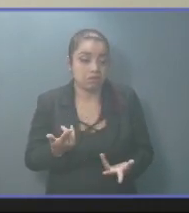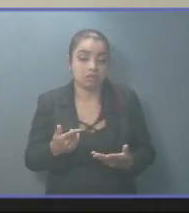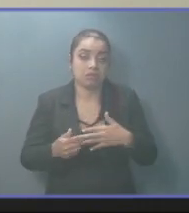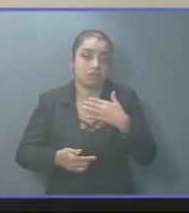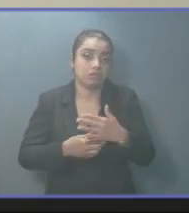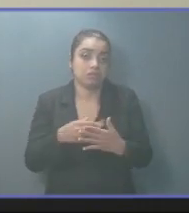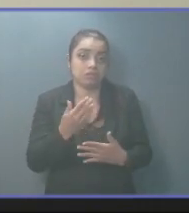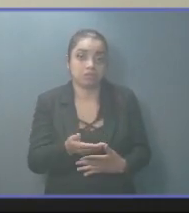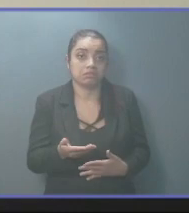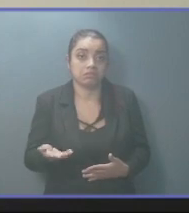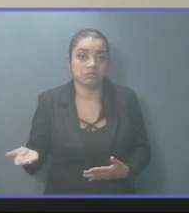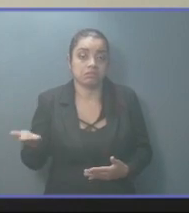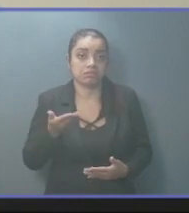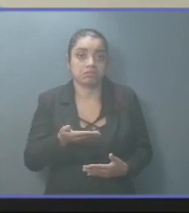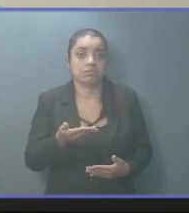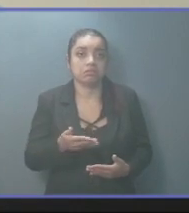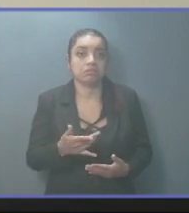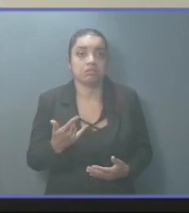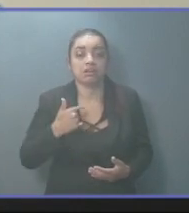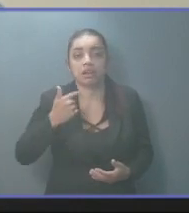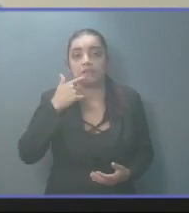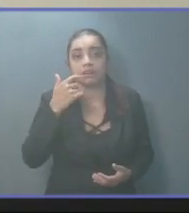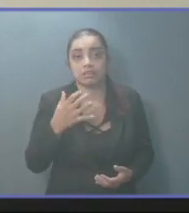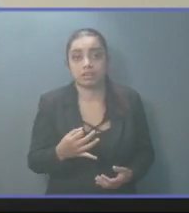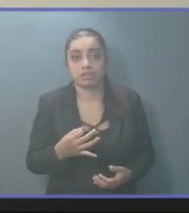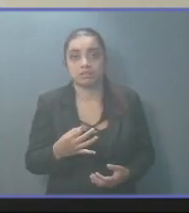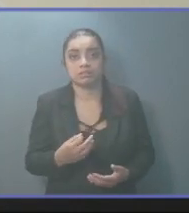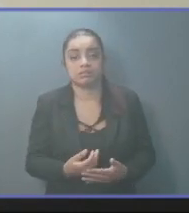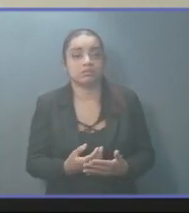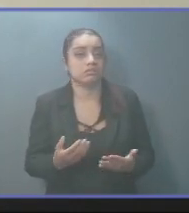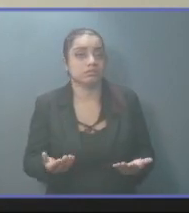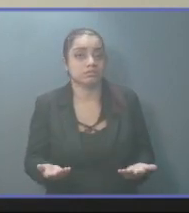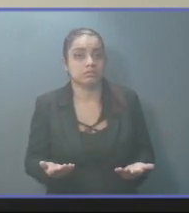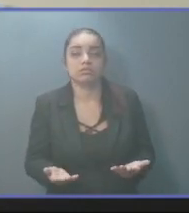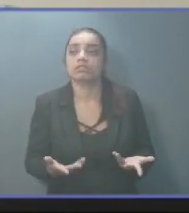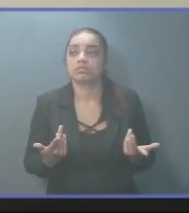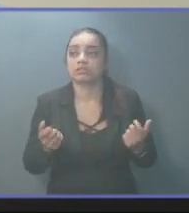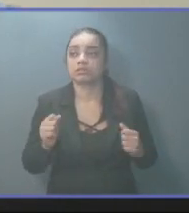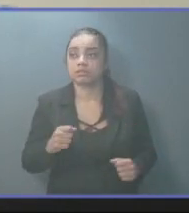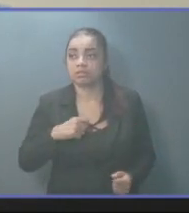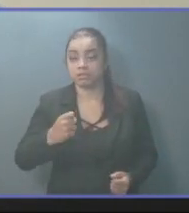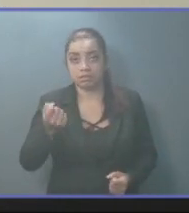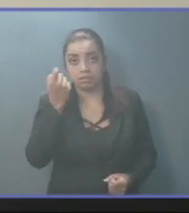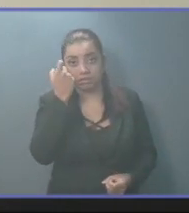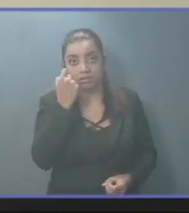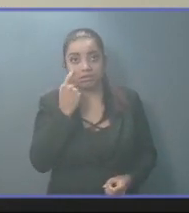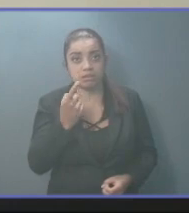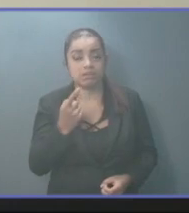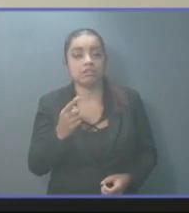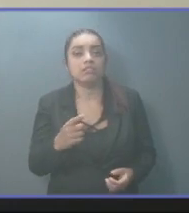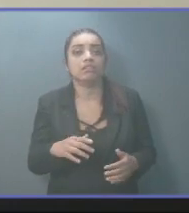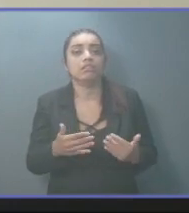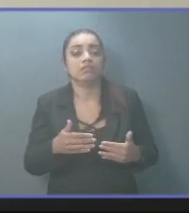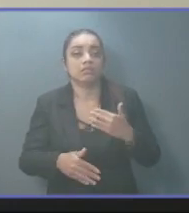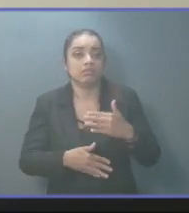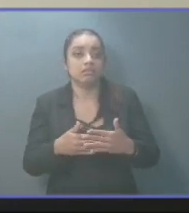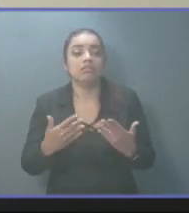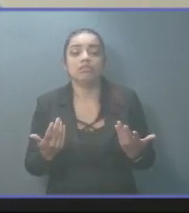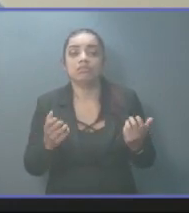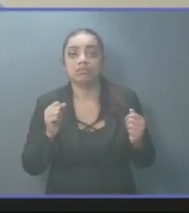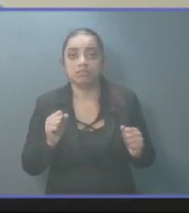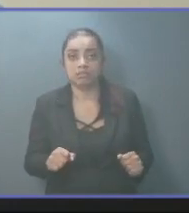cosas es decir la verdad y puedo entender que este es un libreto hecho para tratar